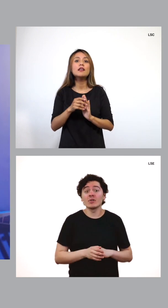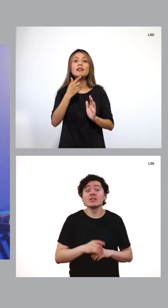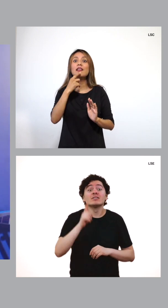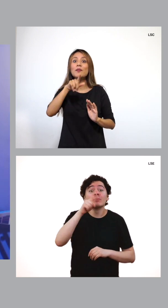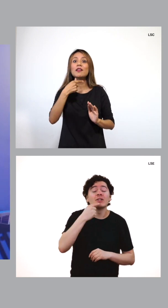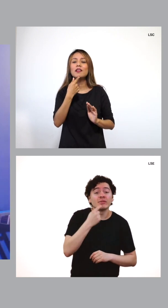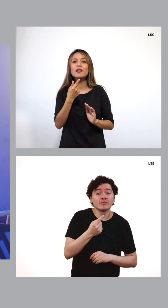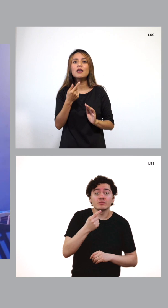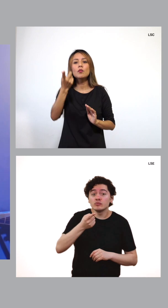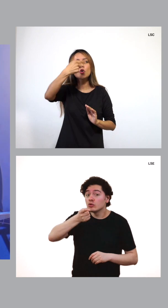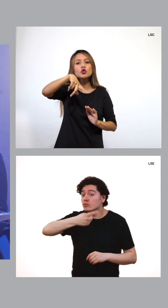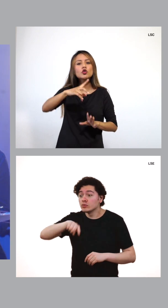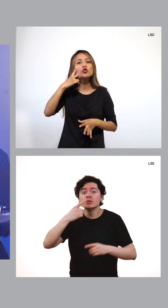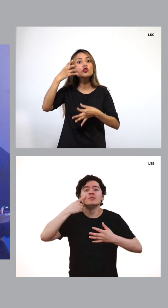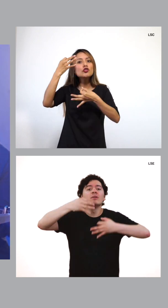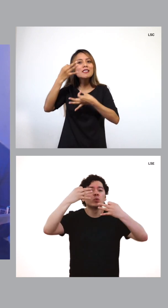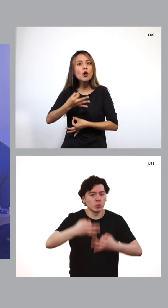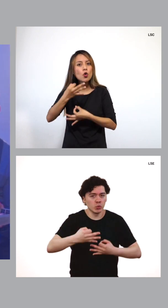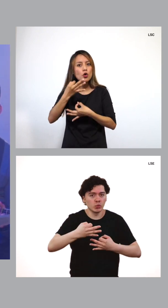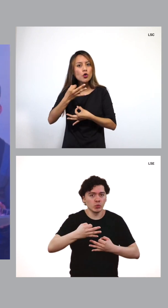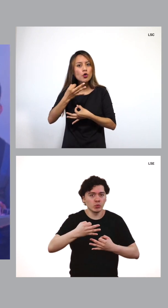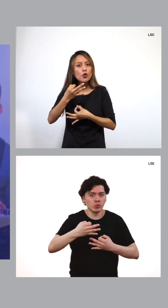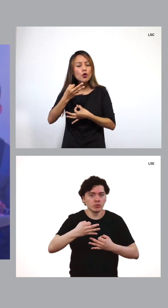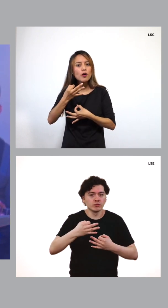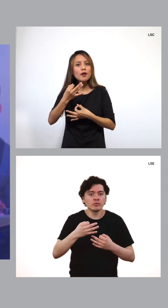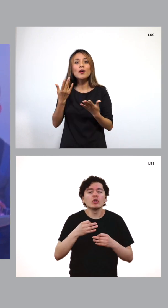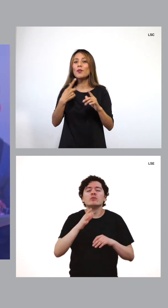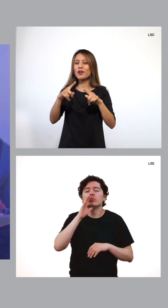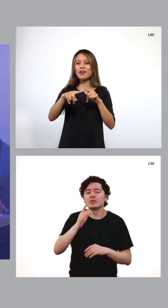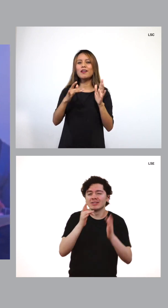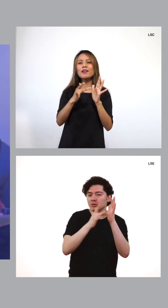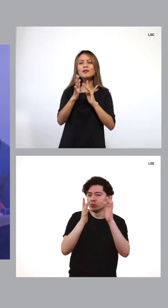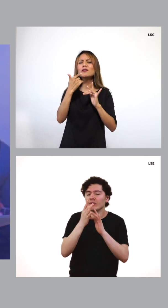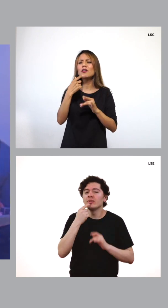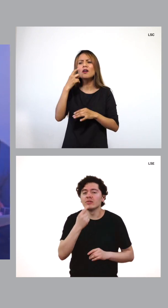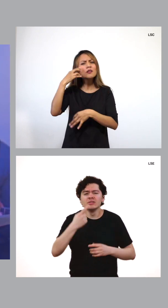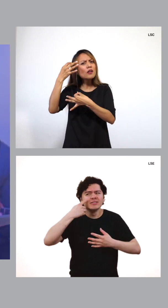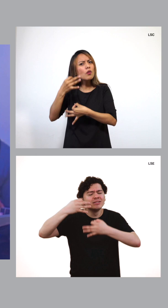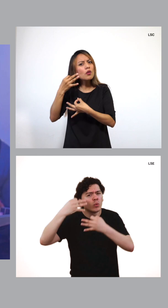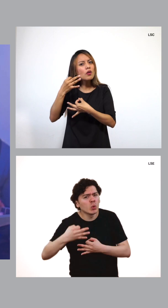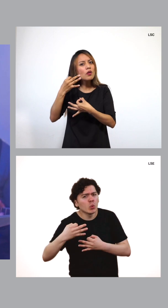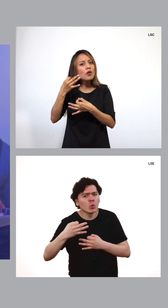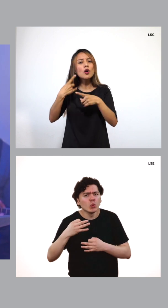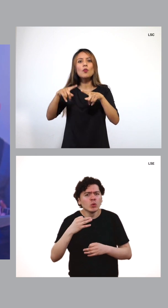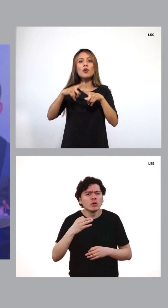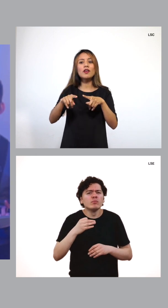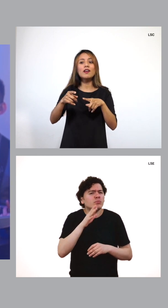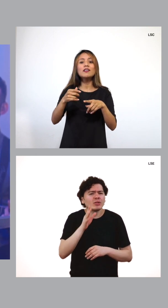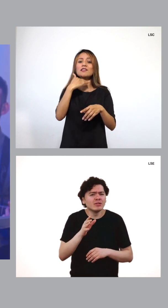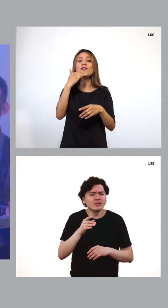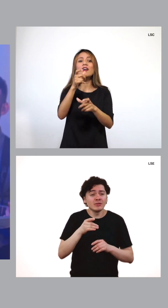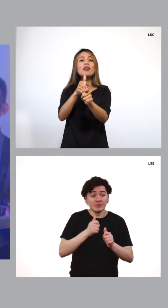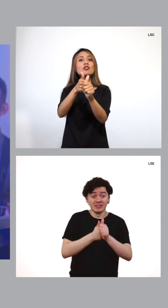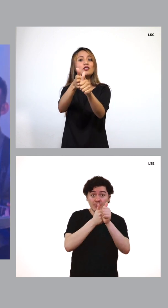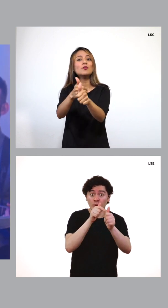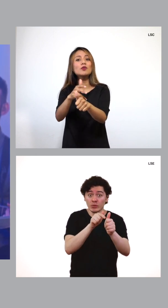seguro. Y si Jesús lo dice así, es porque es tan probable que se les olvide, que en medio del llamado que tienen que hacer, les